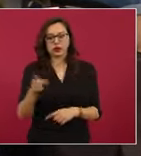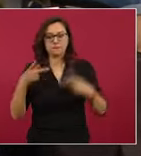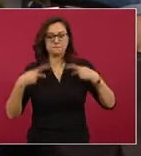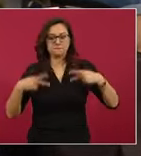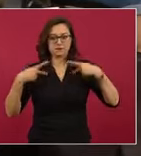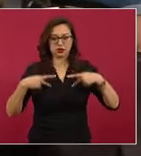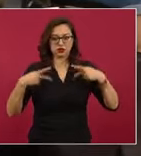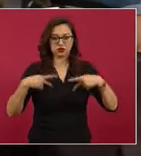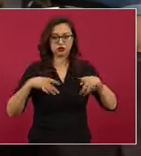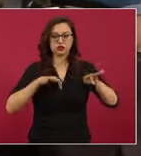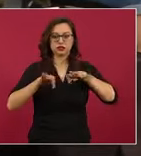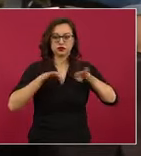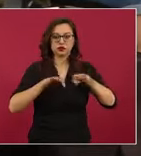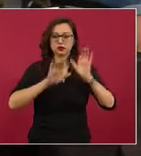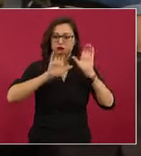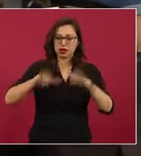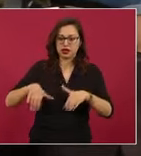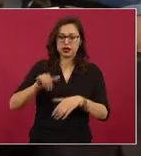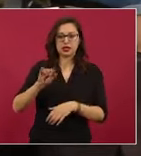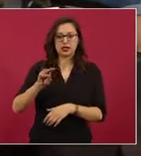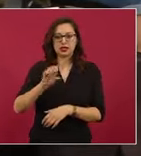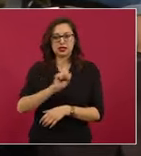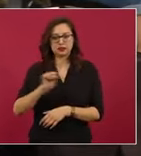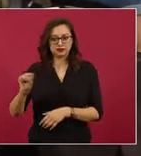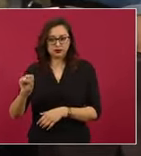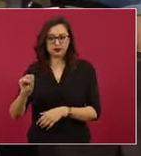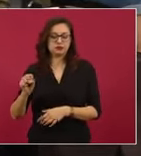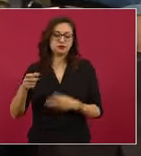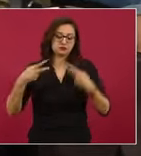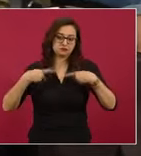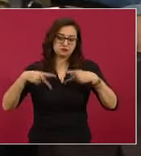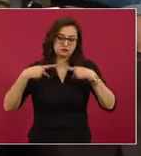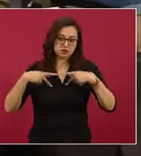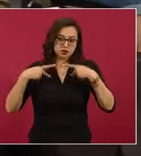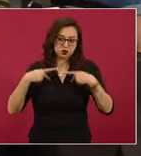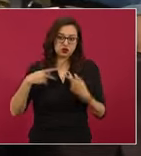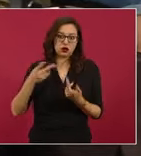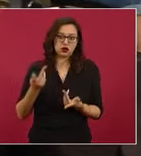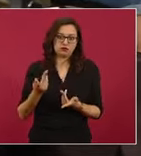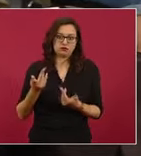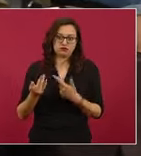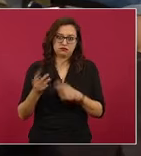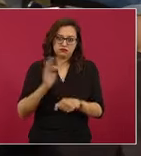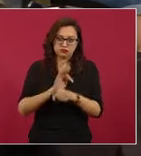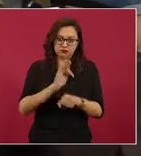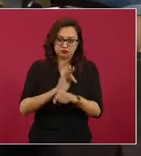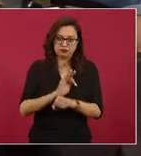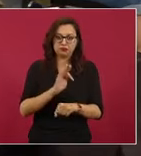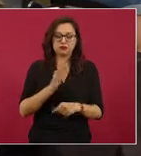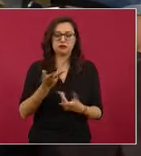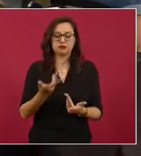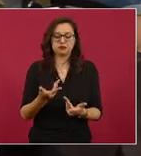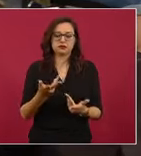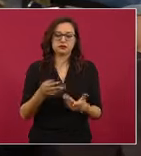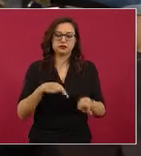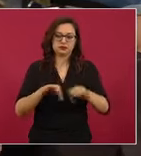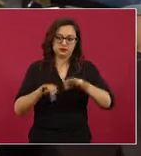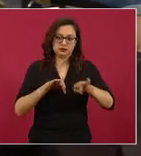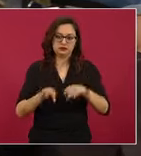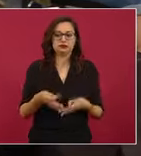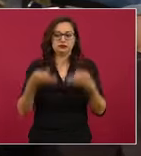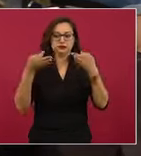los sistemas, en el IMSS, por ejemplo, para que el trabajador, bueno, se combata esta parte de la precariedad laboral, y también los periodistas